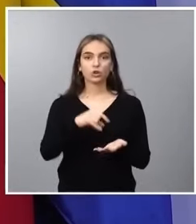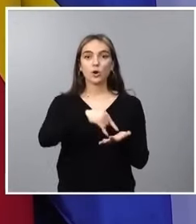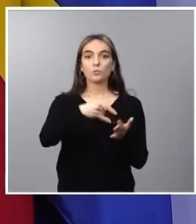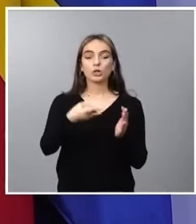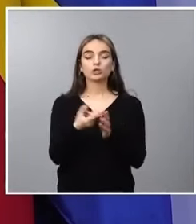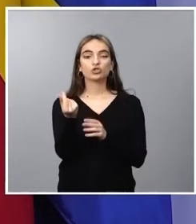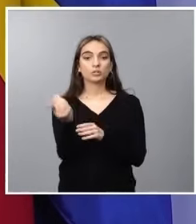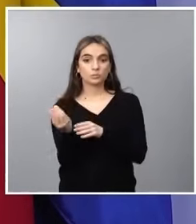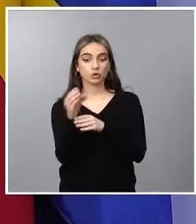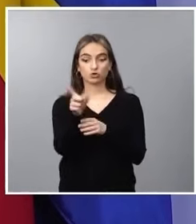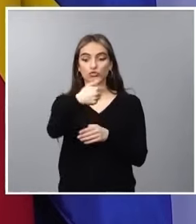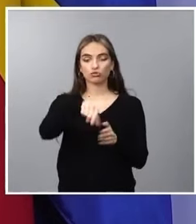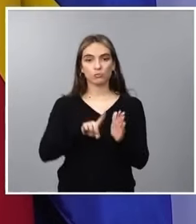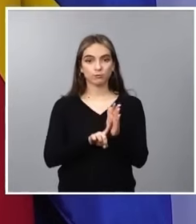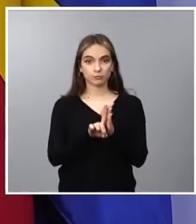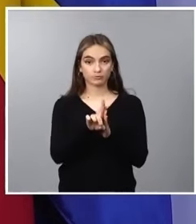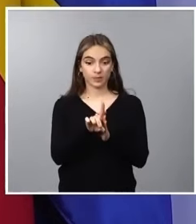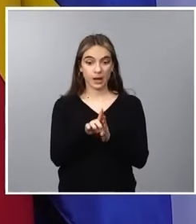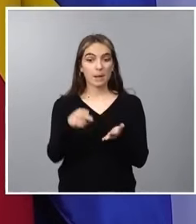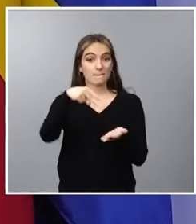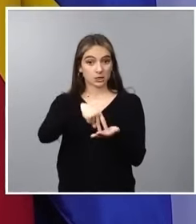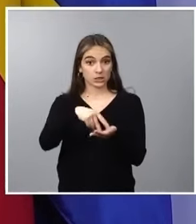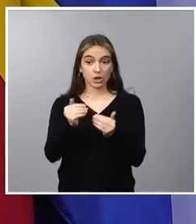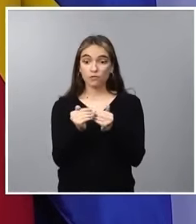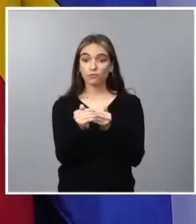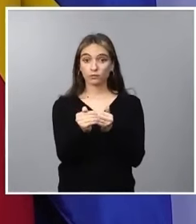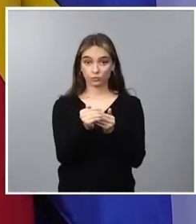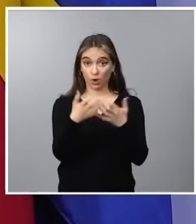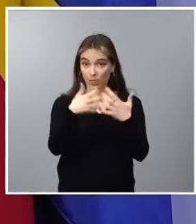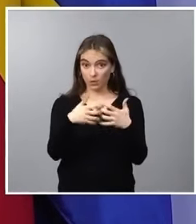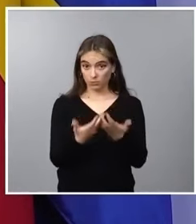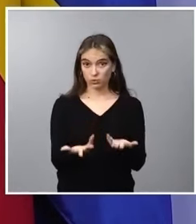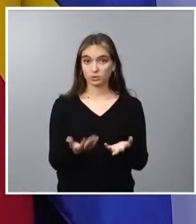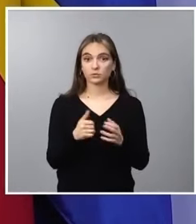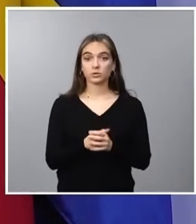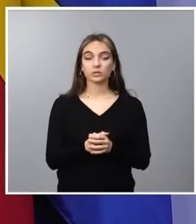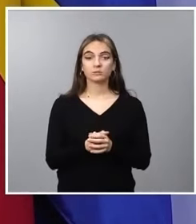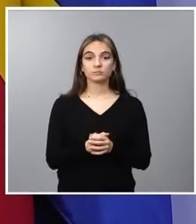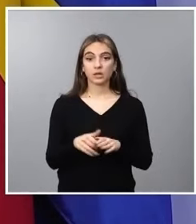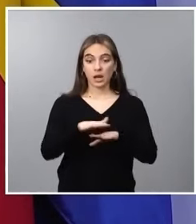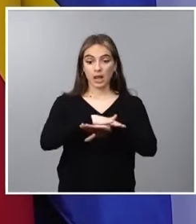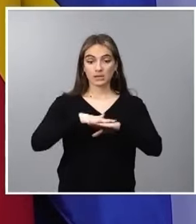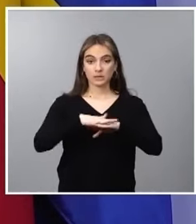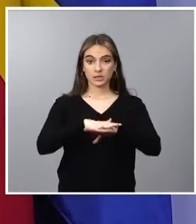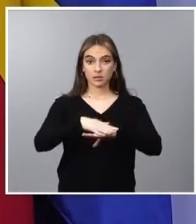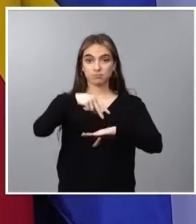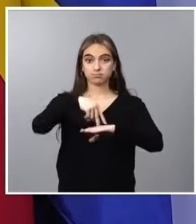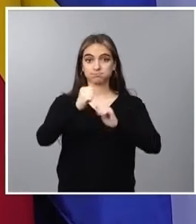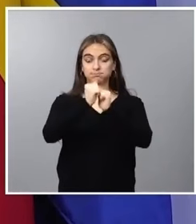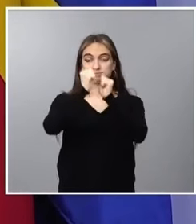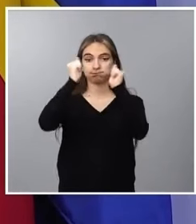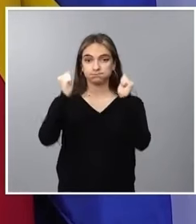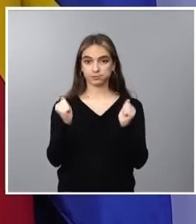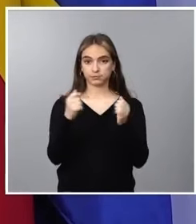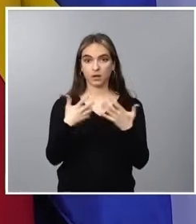esta ampliación de su querella en la que pone el foco en diversas prórrogas y modificaciones de un expediente de contratación